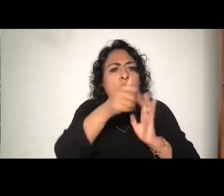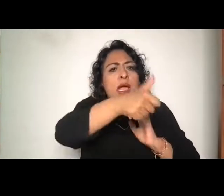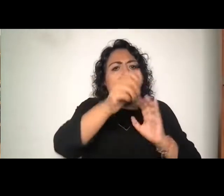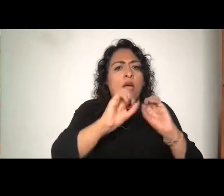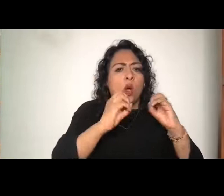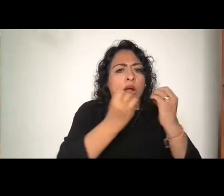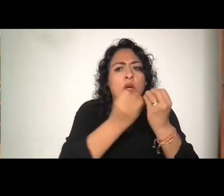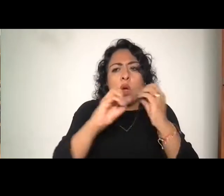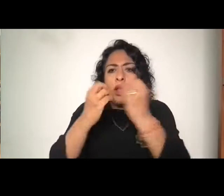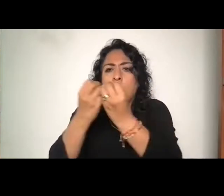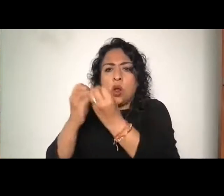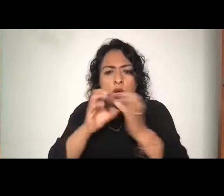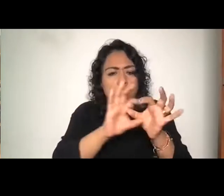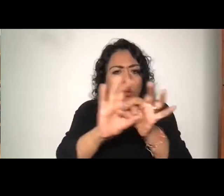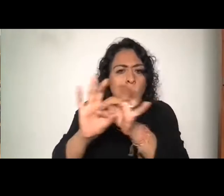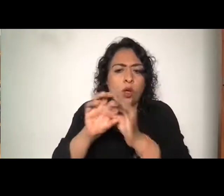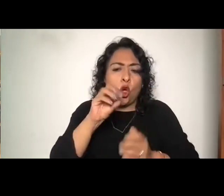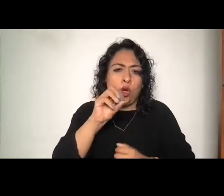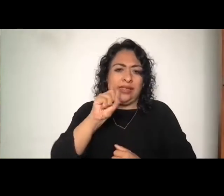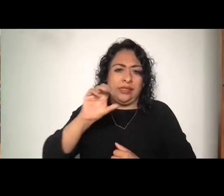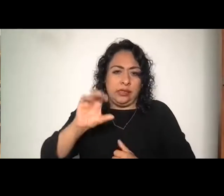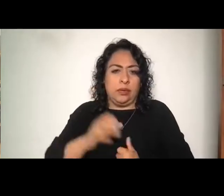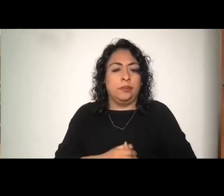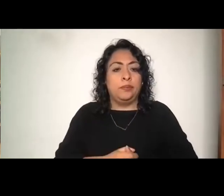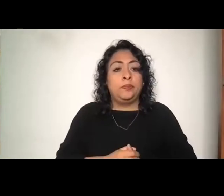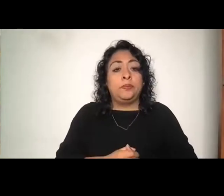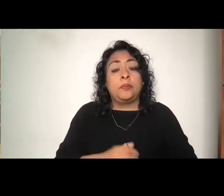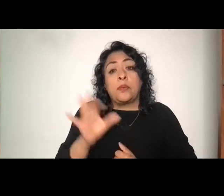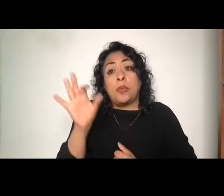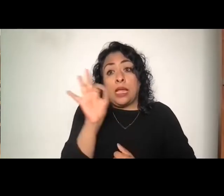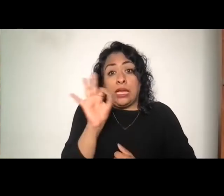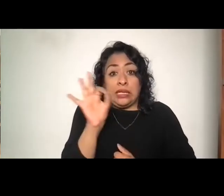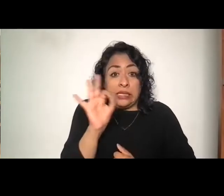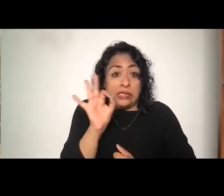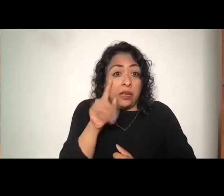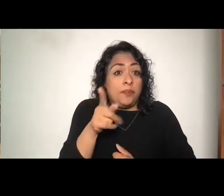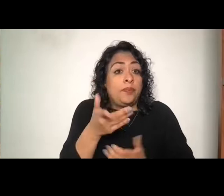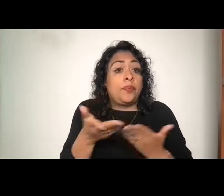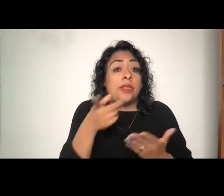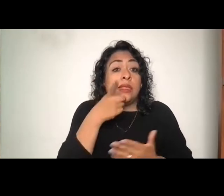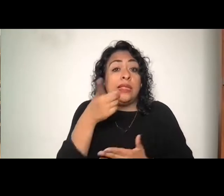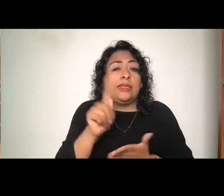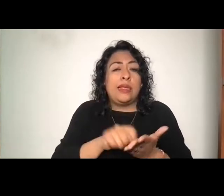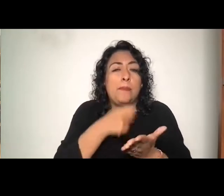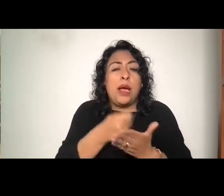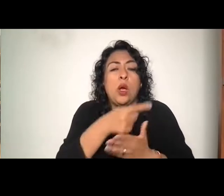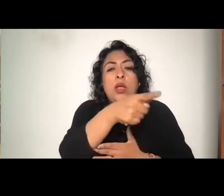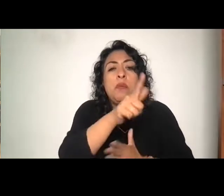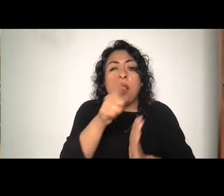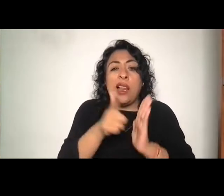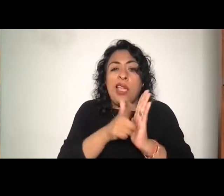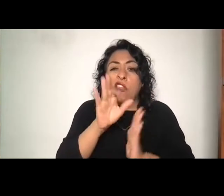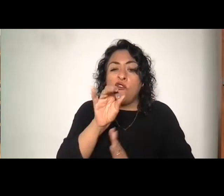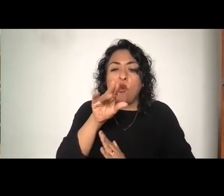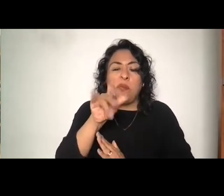organización de la sociedad civil. Quizá, bueno, ahora nos dicen que en Tamaulipas la ley de fomento no está funcionando,